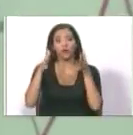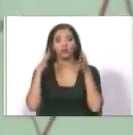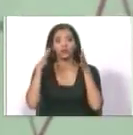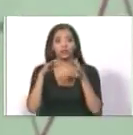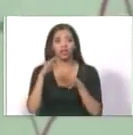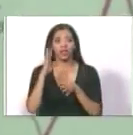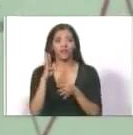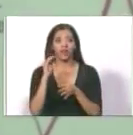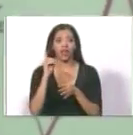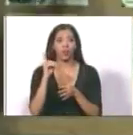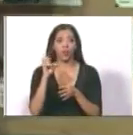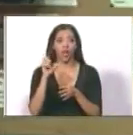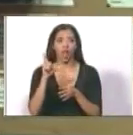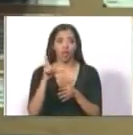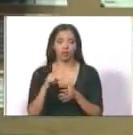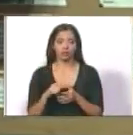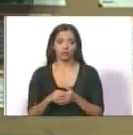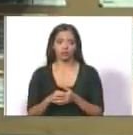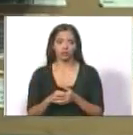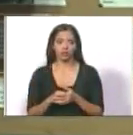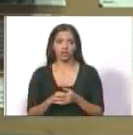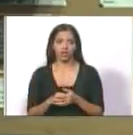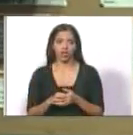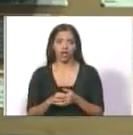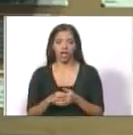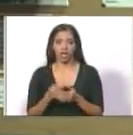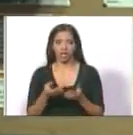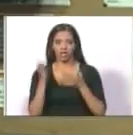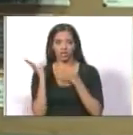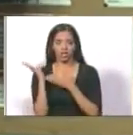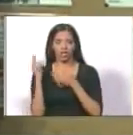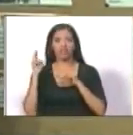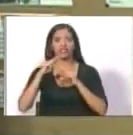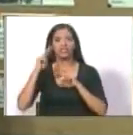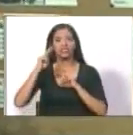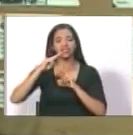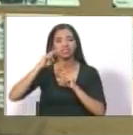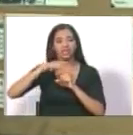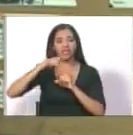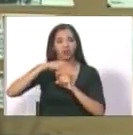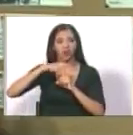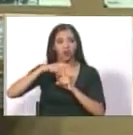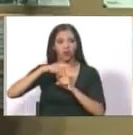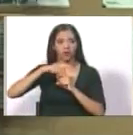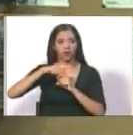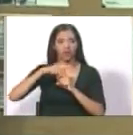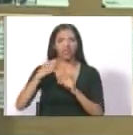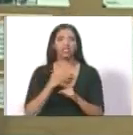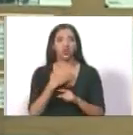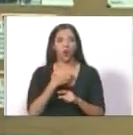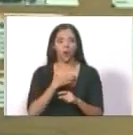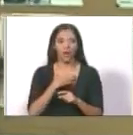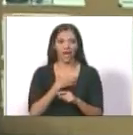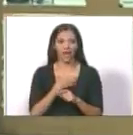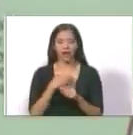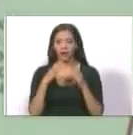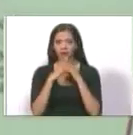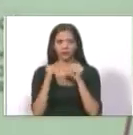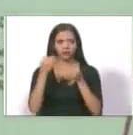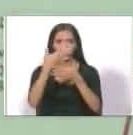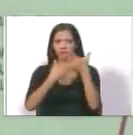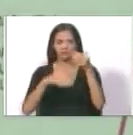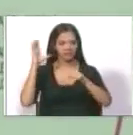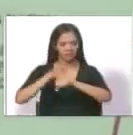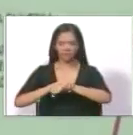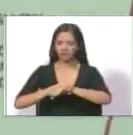Baduel. Aquí está alias Tío, que es el sobrino de este señor. Ya todos los que aparecen aquí están